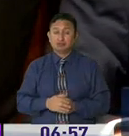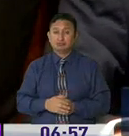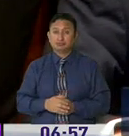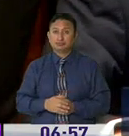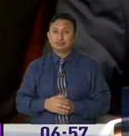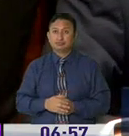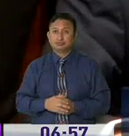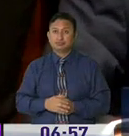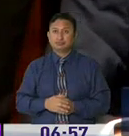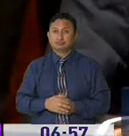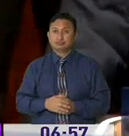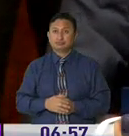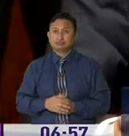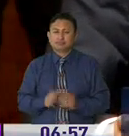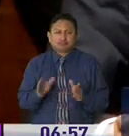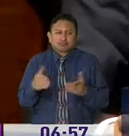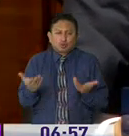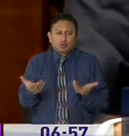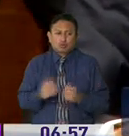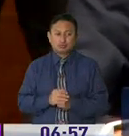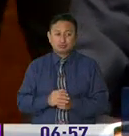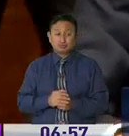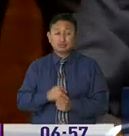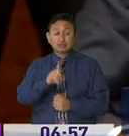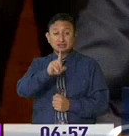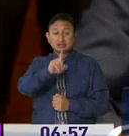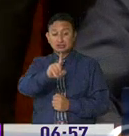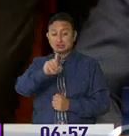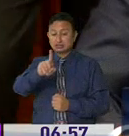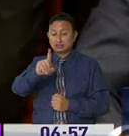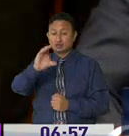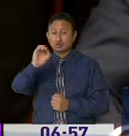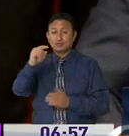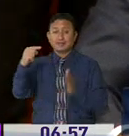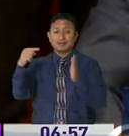¿Cómo puede ser posible que cada año